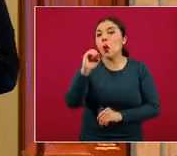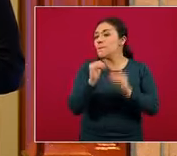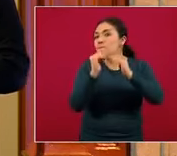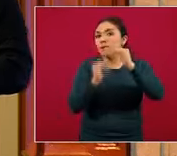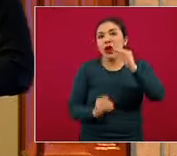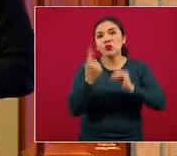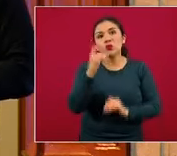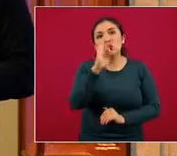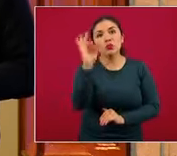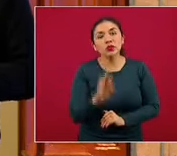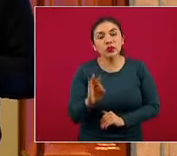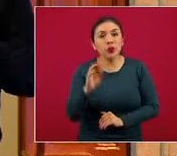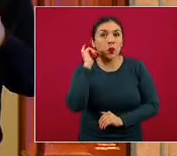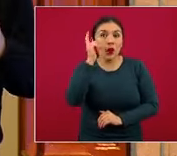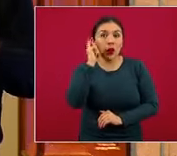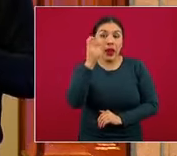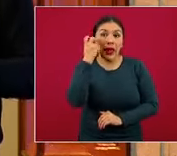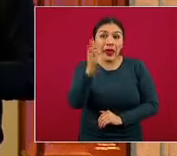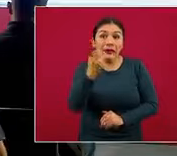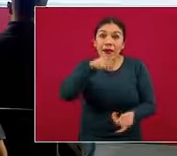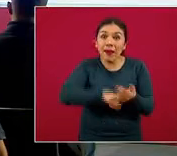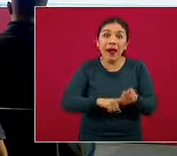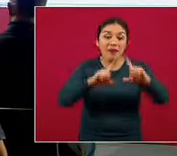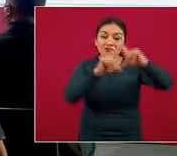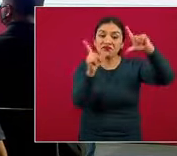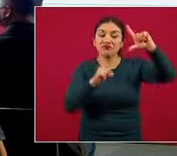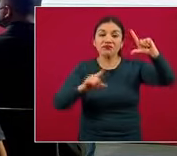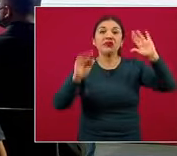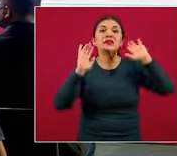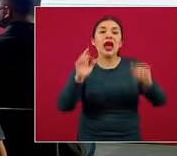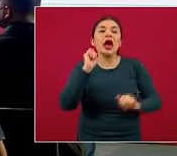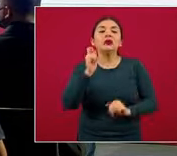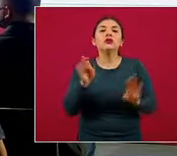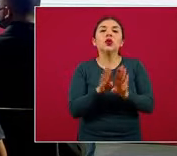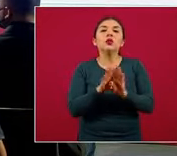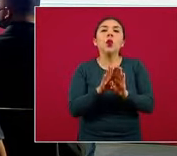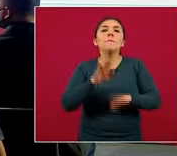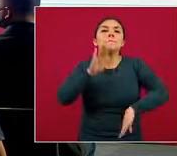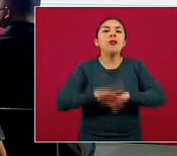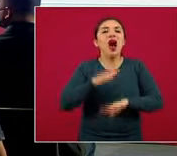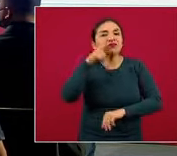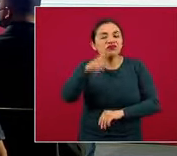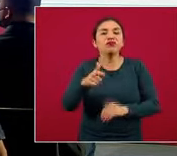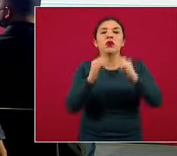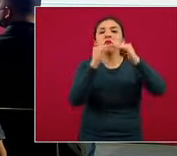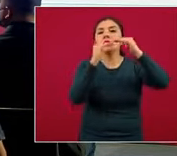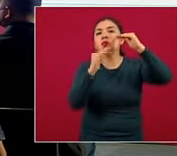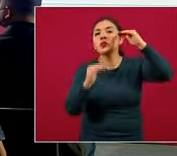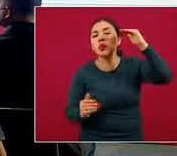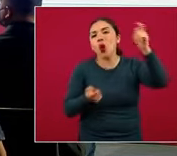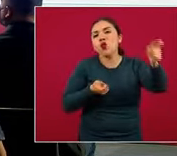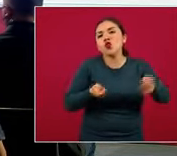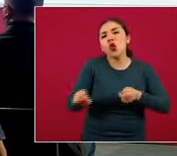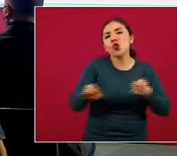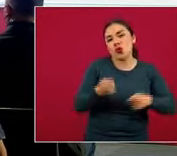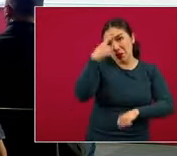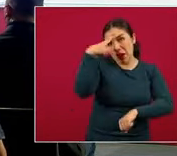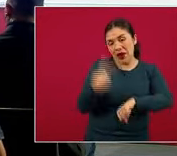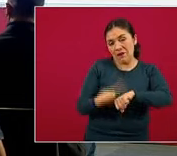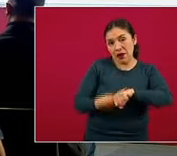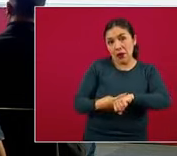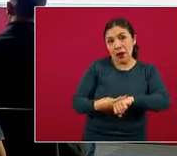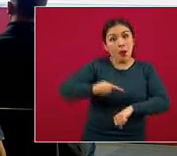del 1%, lo que hablaría a nivel nacional de una tendencia marcada a la disminución y un control de la epidemia,